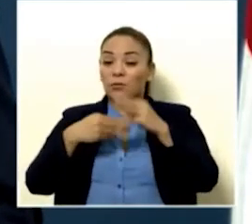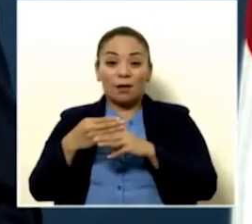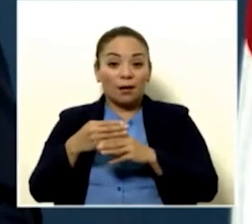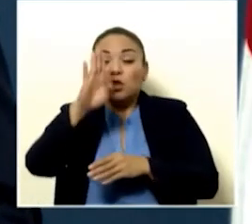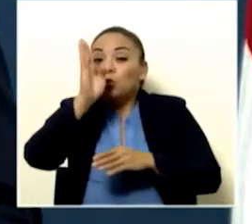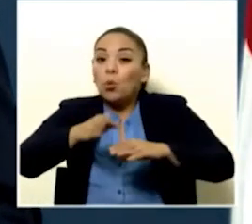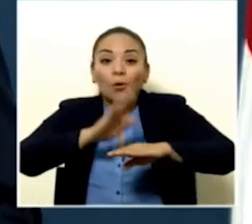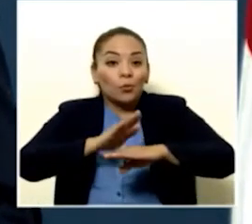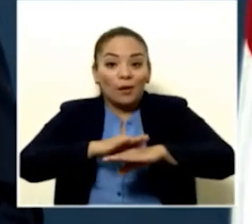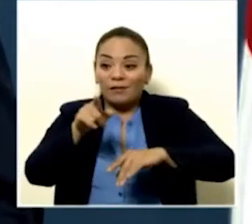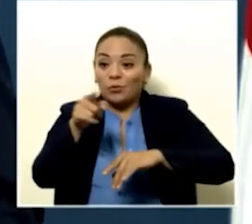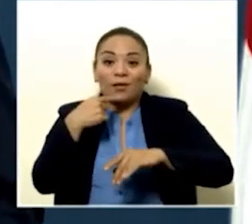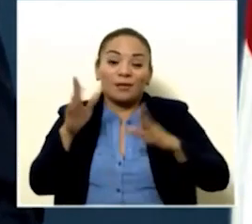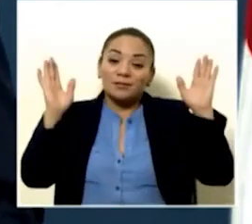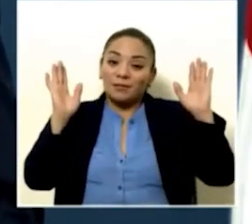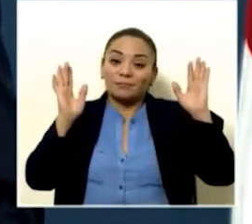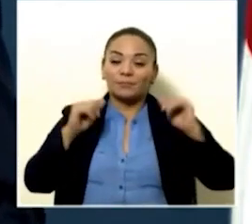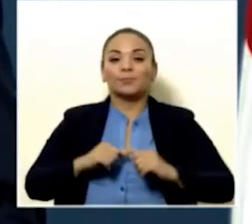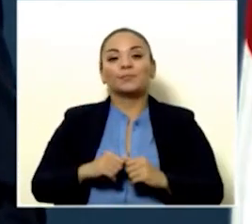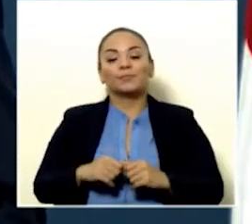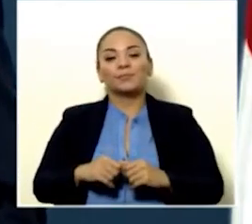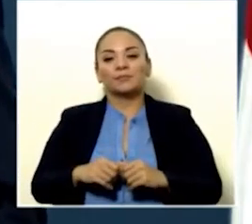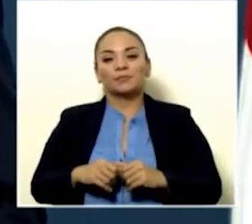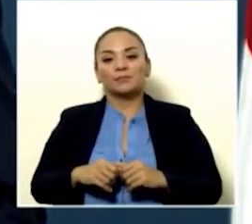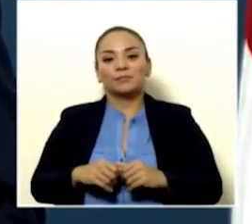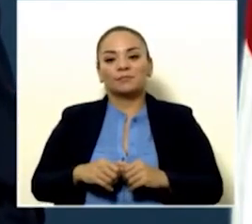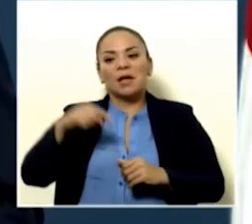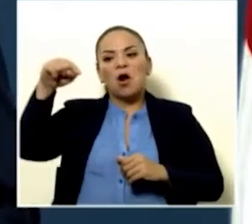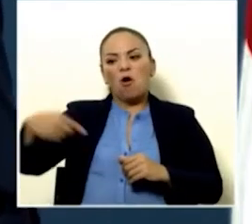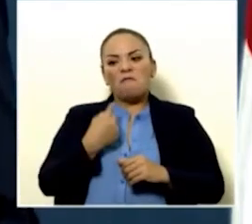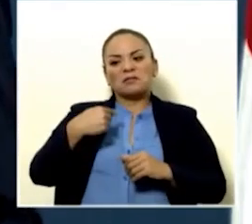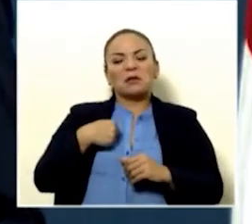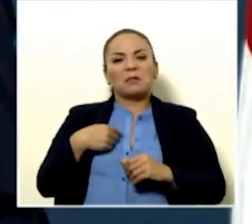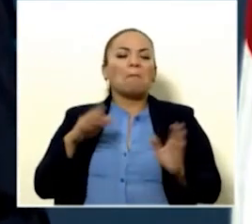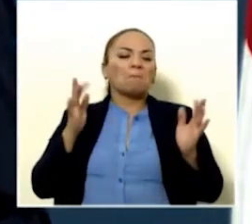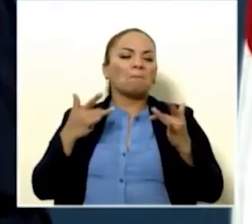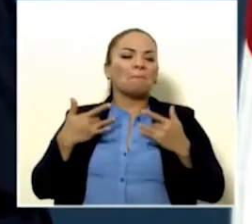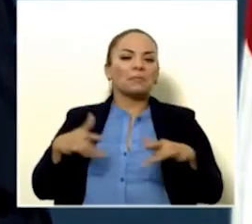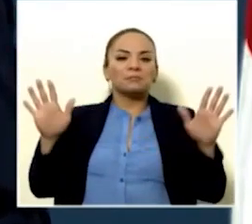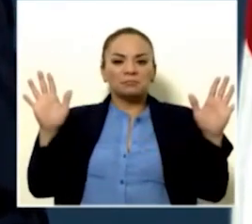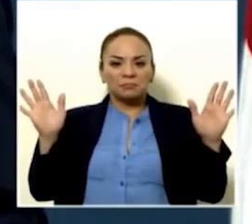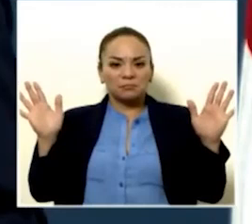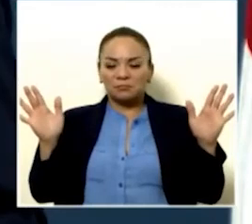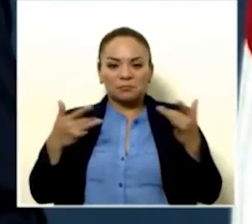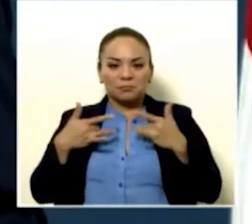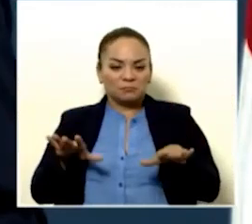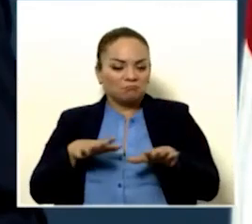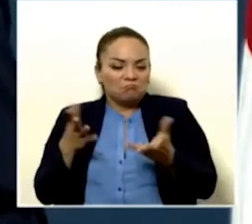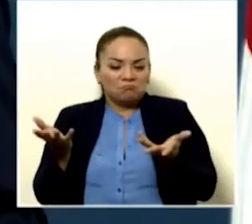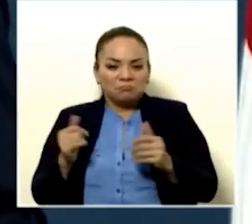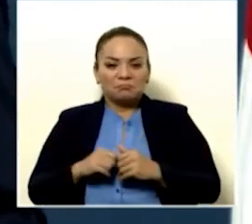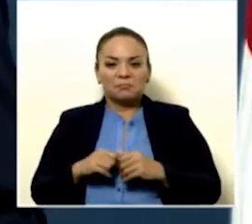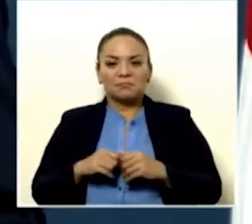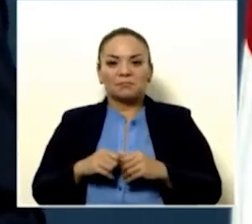culpable de lo que ella dice. La ofensa a mí me resbala en lo personal, en el sentido